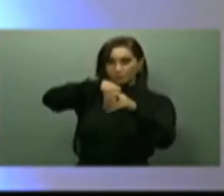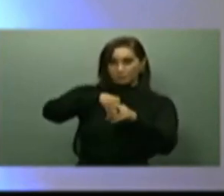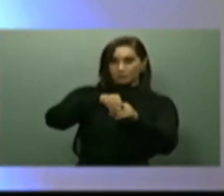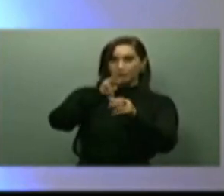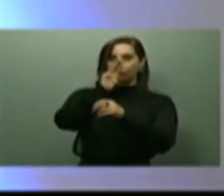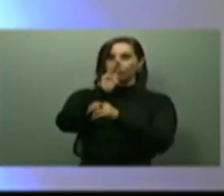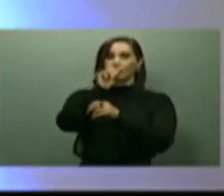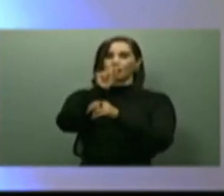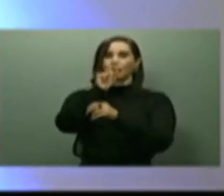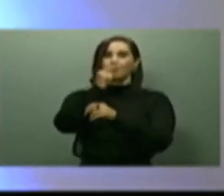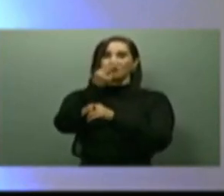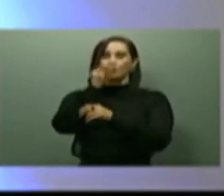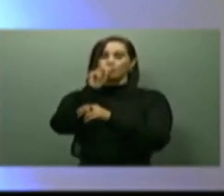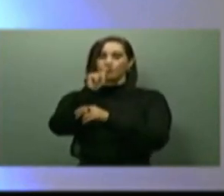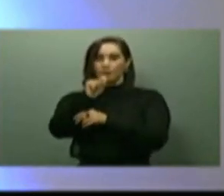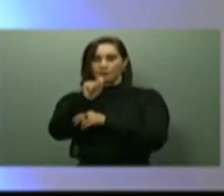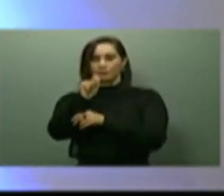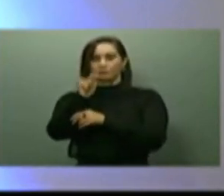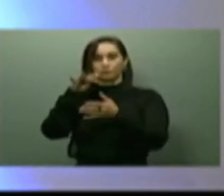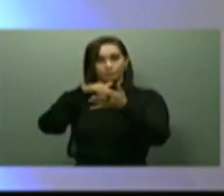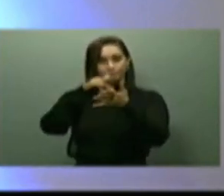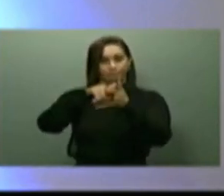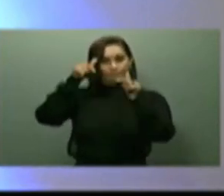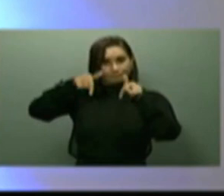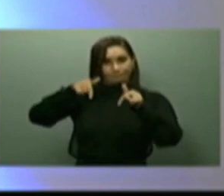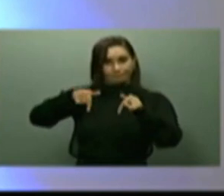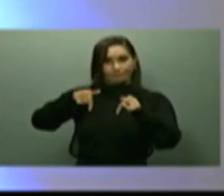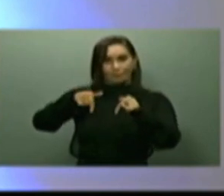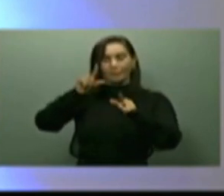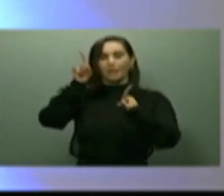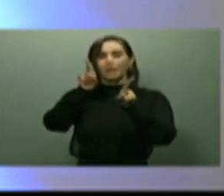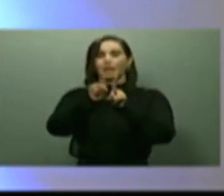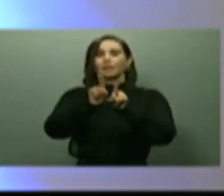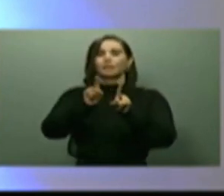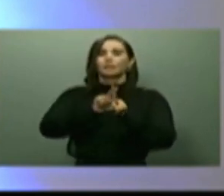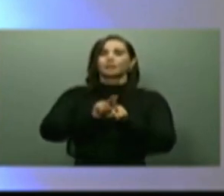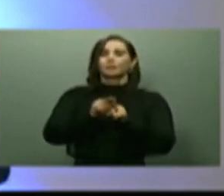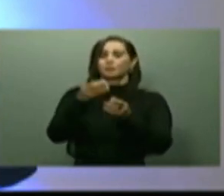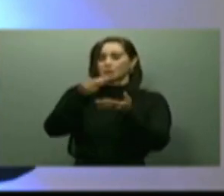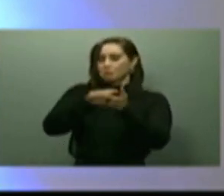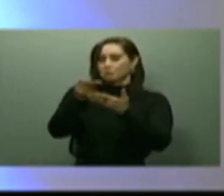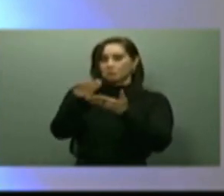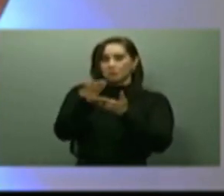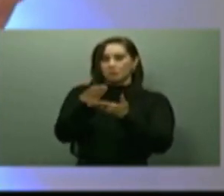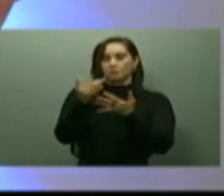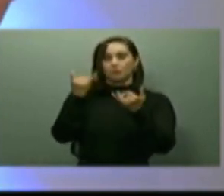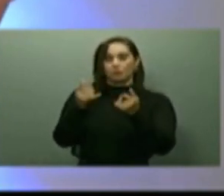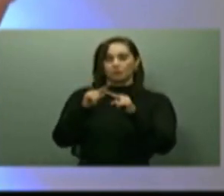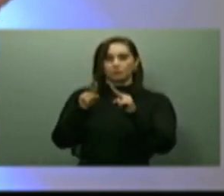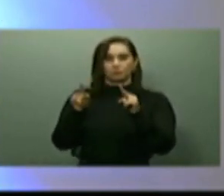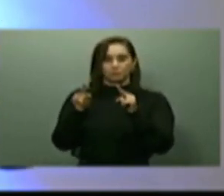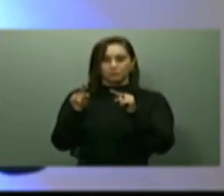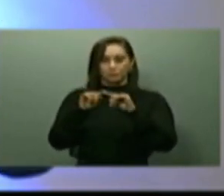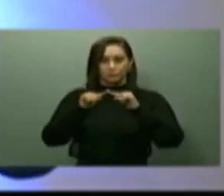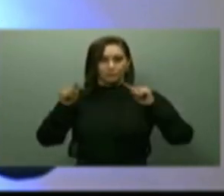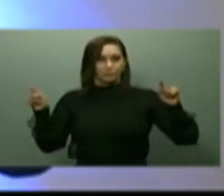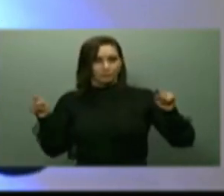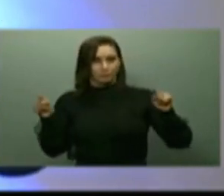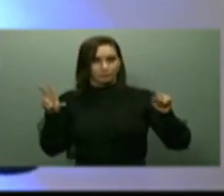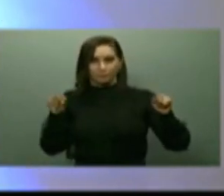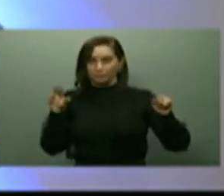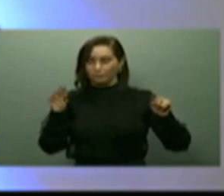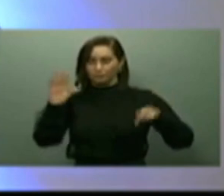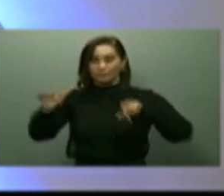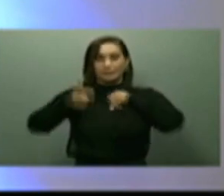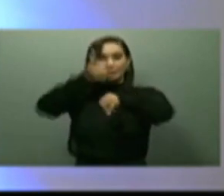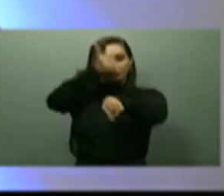UAS a estudiar allá, básicamente también al mismo costo. Ahora no hay esa diferencia, ¿eh? Lo que tenemos es que